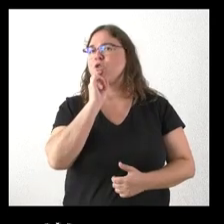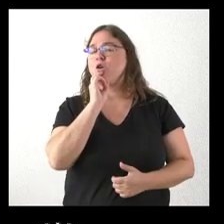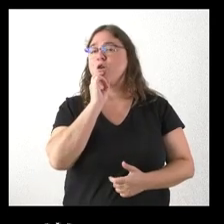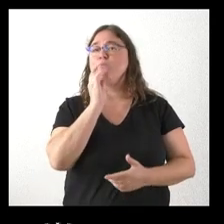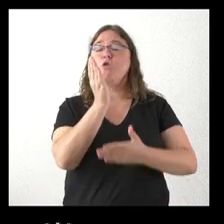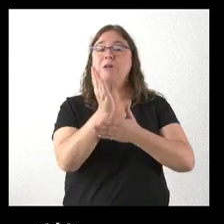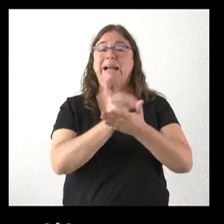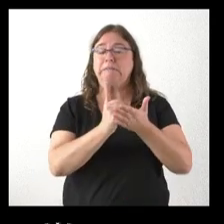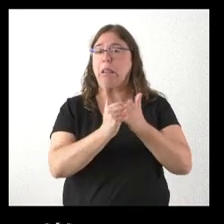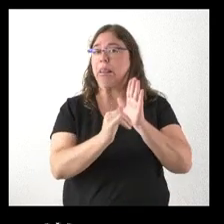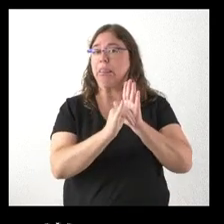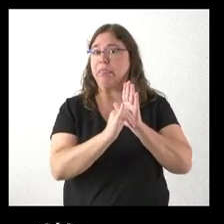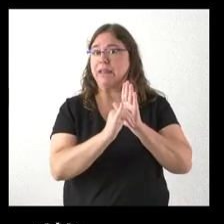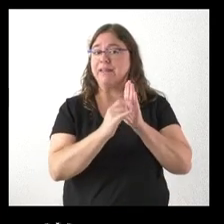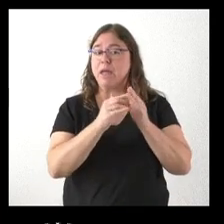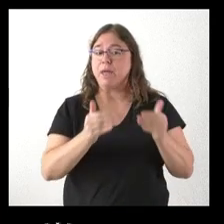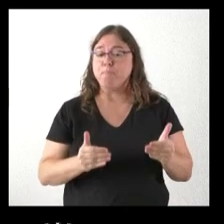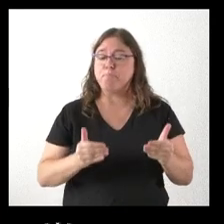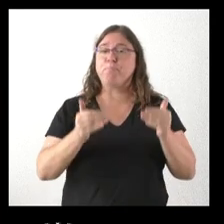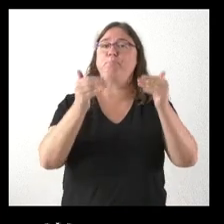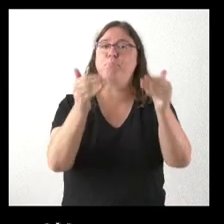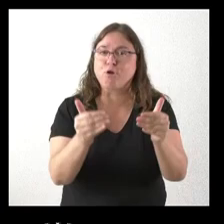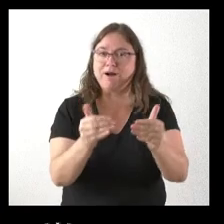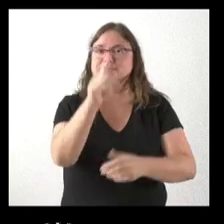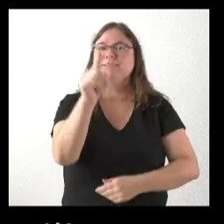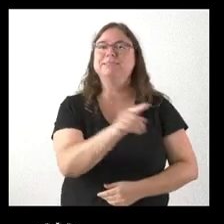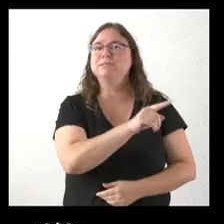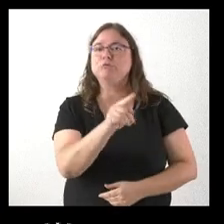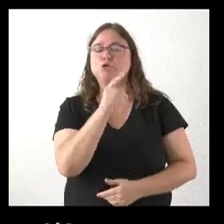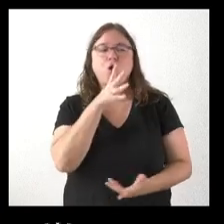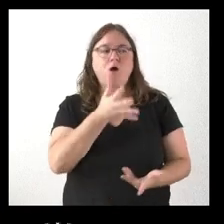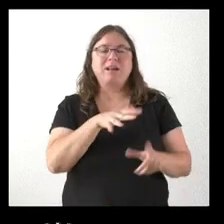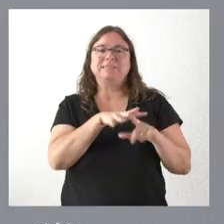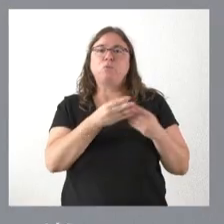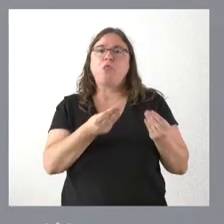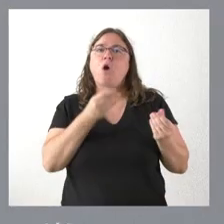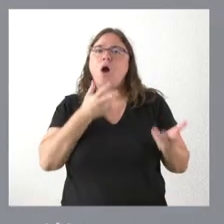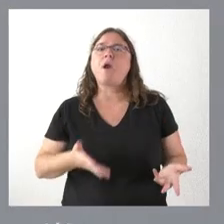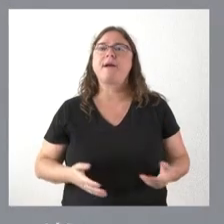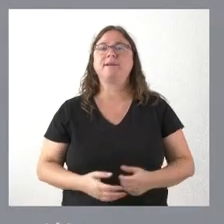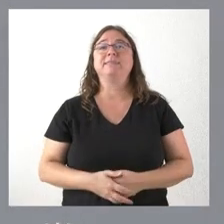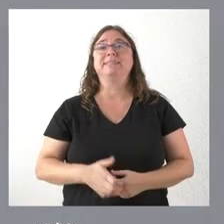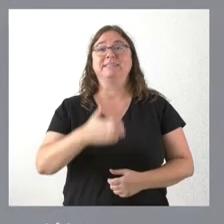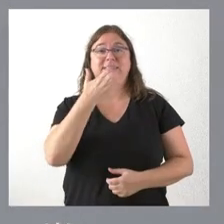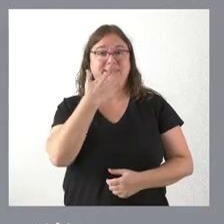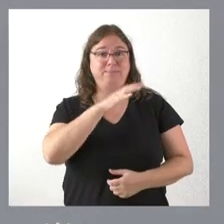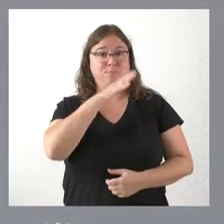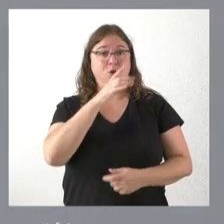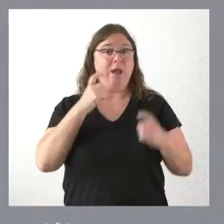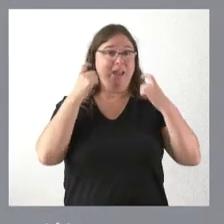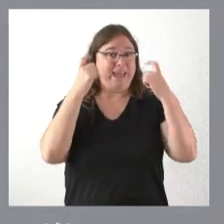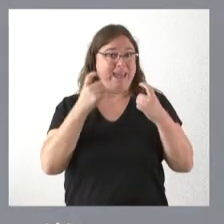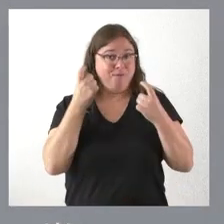y donde tener que prorrogar sus cuentas con los mimbres que hay actualmente si es por el esfuerzo